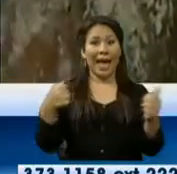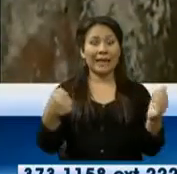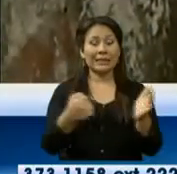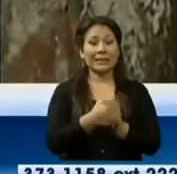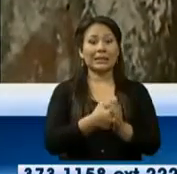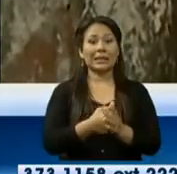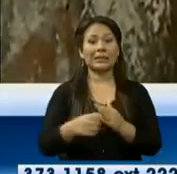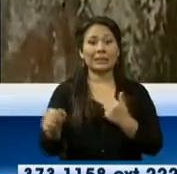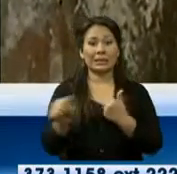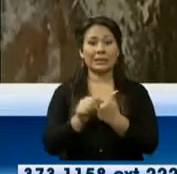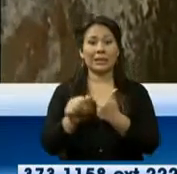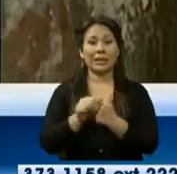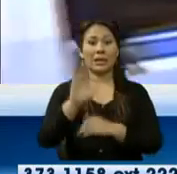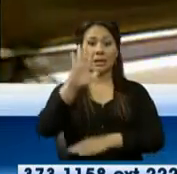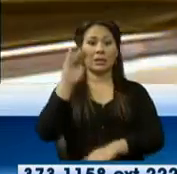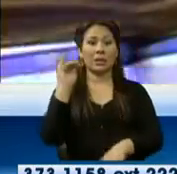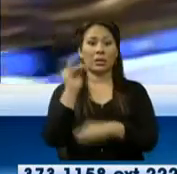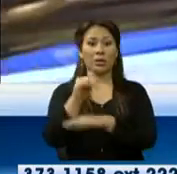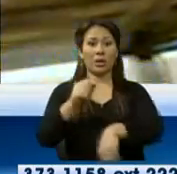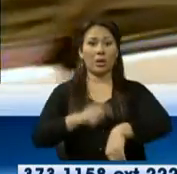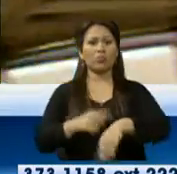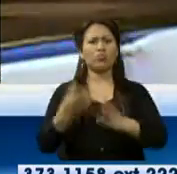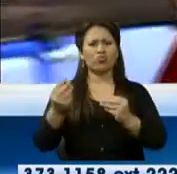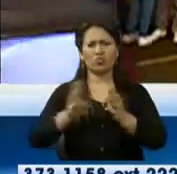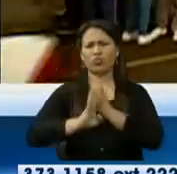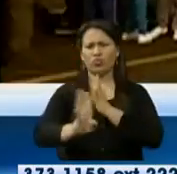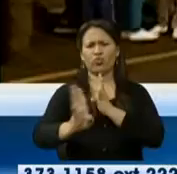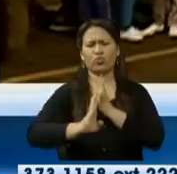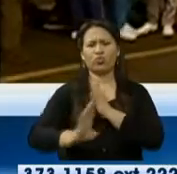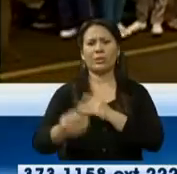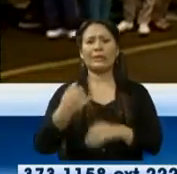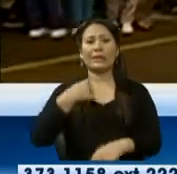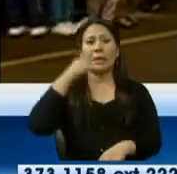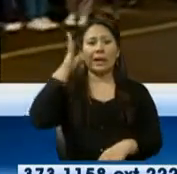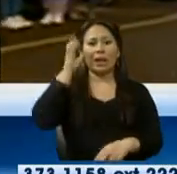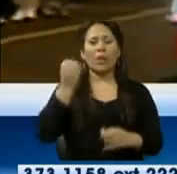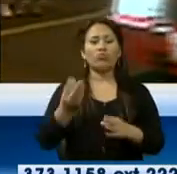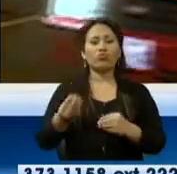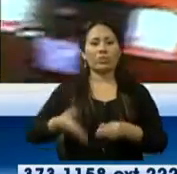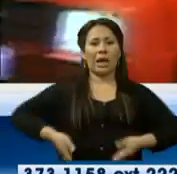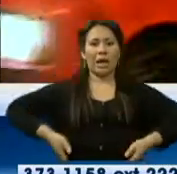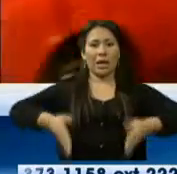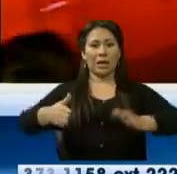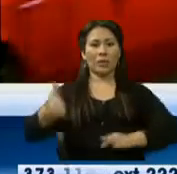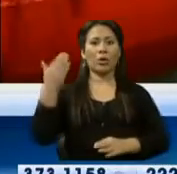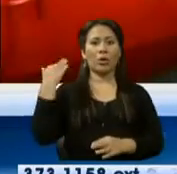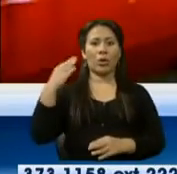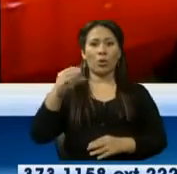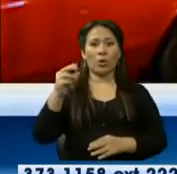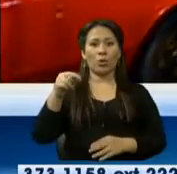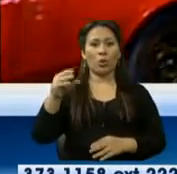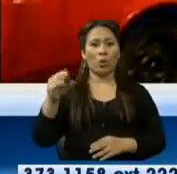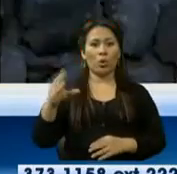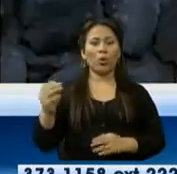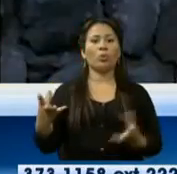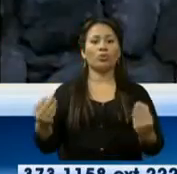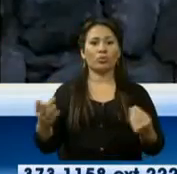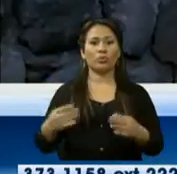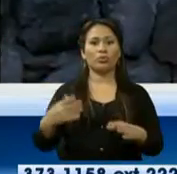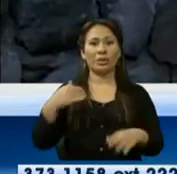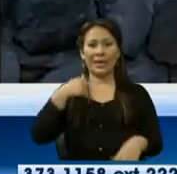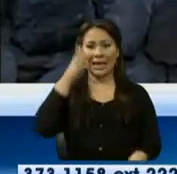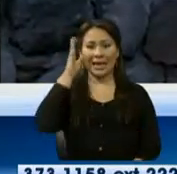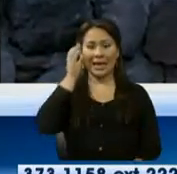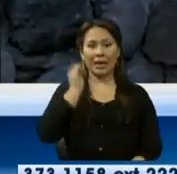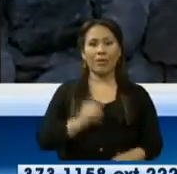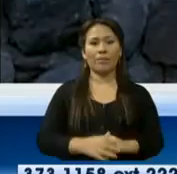registró cerca de las 5 de la tarde, hora pico en la ciudad, y considerando que la antigua vía Conocoto es de gran movimiento vehicular, se podría